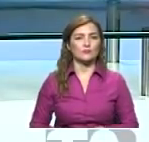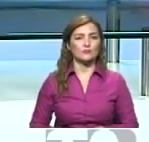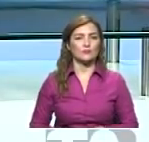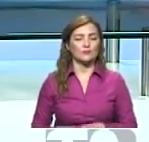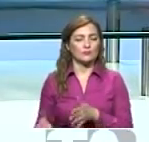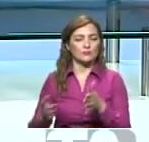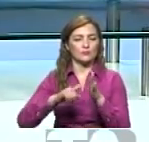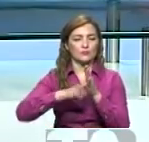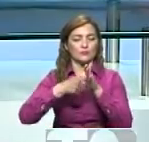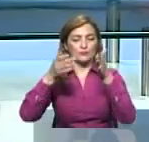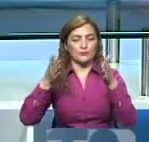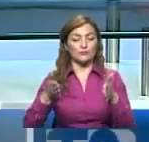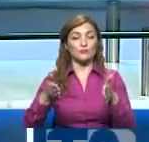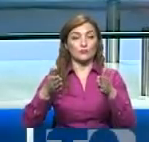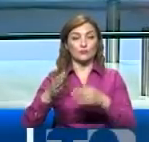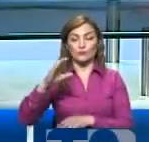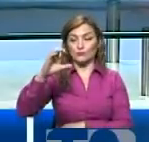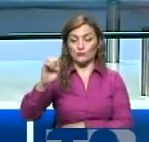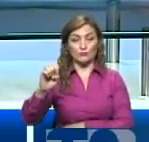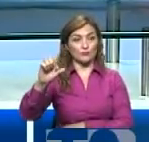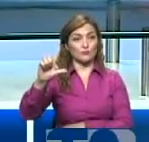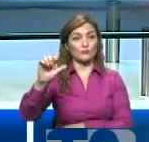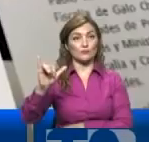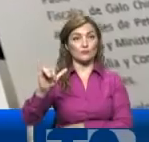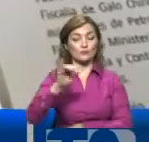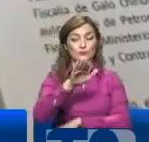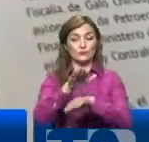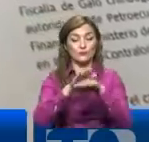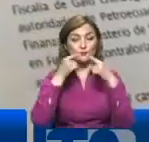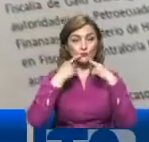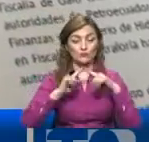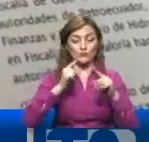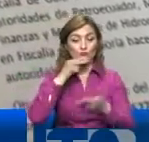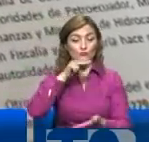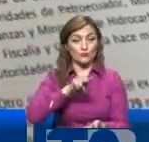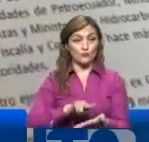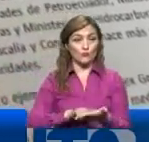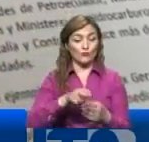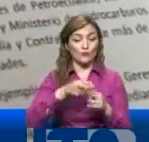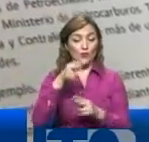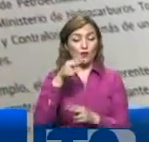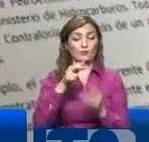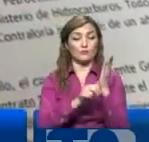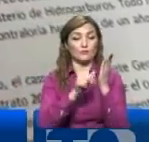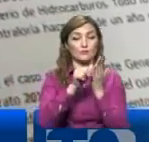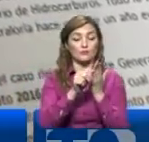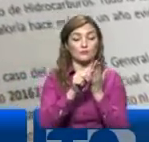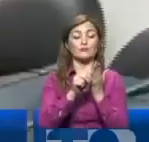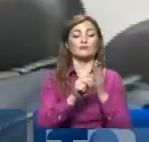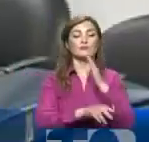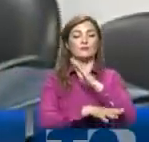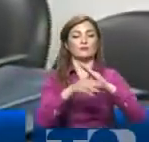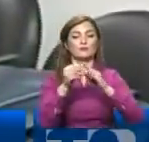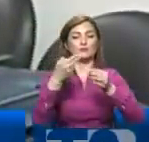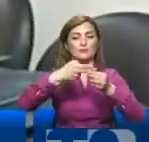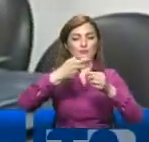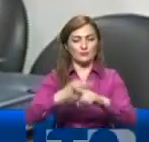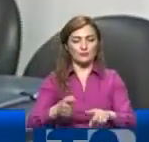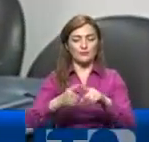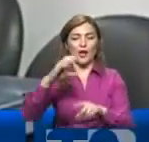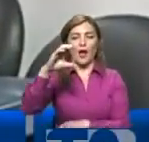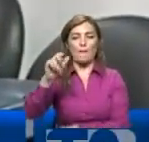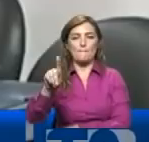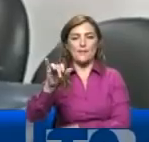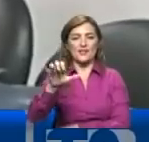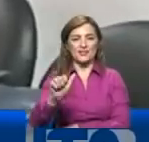El Contralor General del Estado, Pablo Celi, reacciona a la publicación de las cartas en las que el exministro de Hidrocarburos, Carlos Pareja Giannuzzelli,